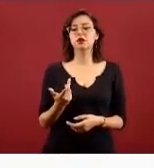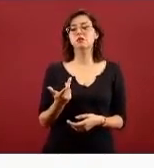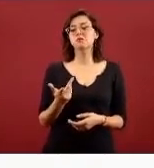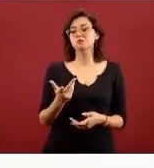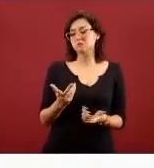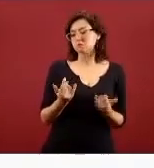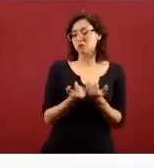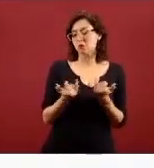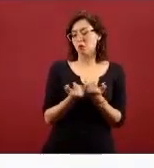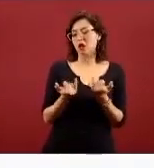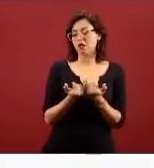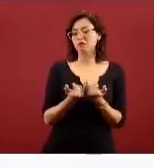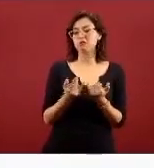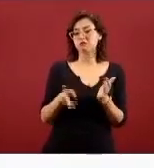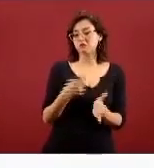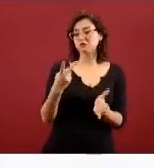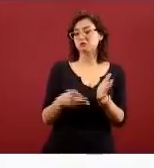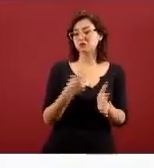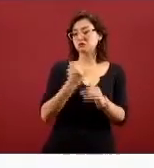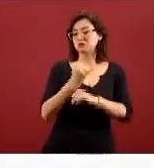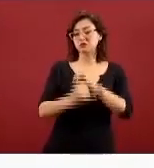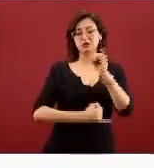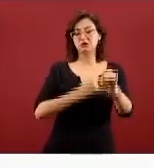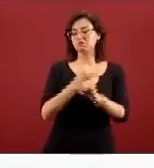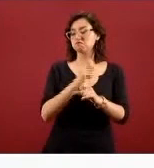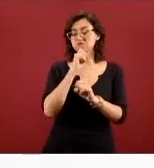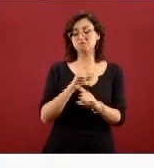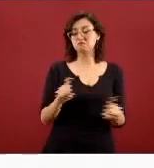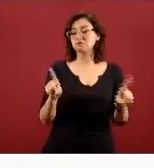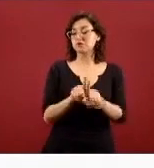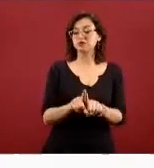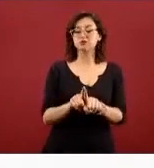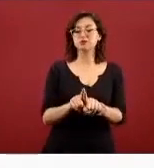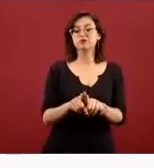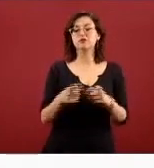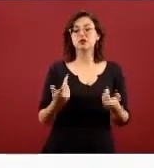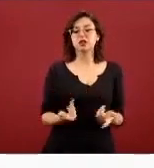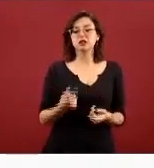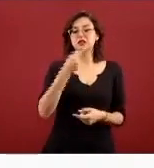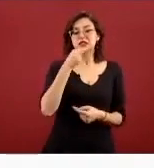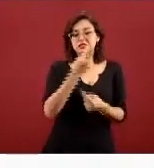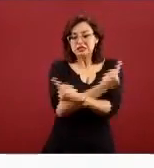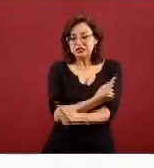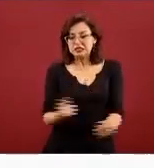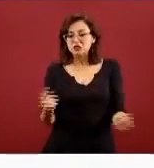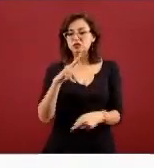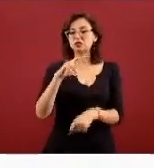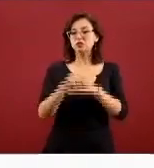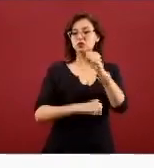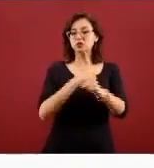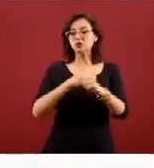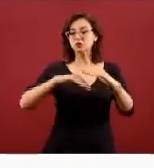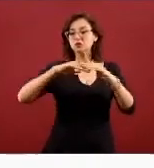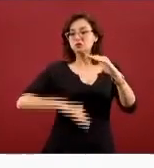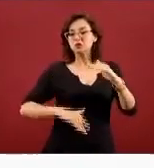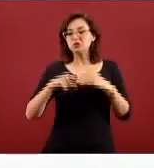que se ha estado reportando a nivel internacional, en donde los menores de edad no han representado un grupo importante para